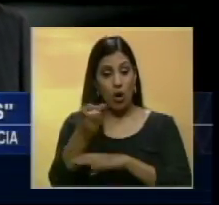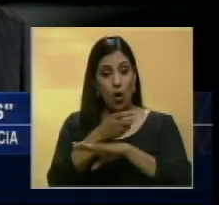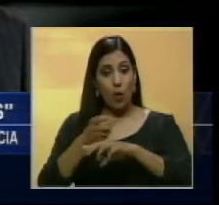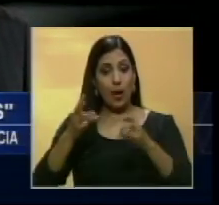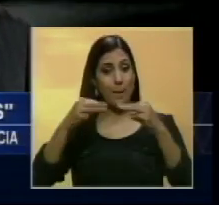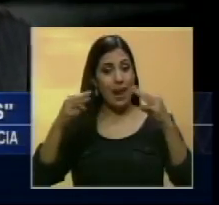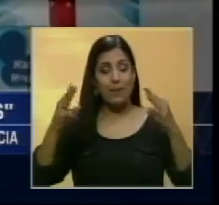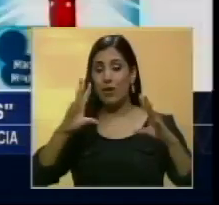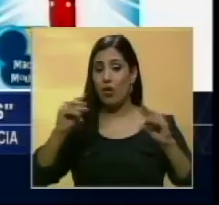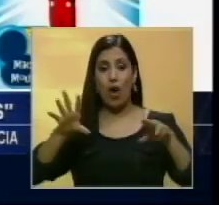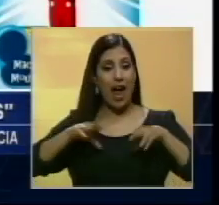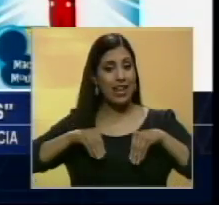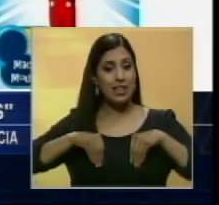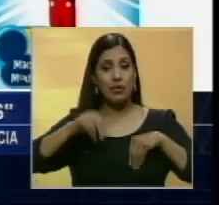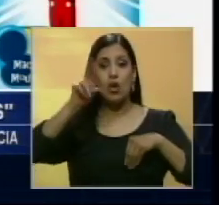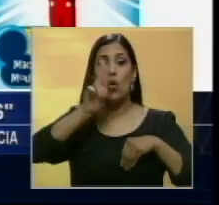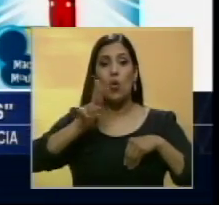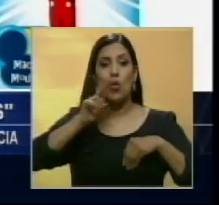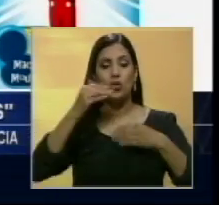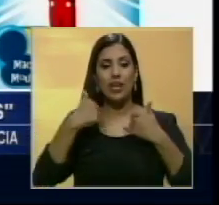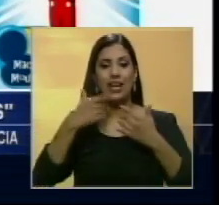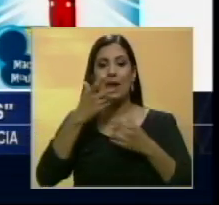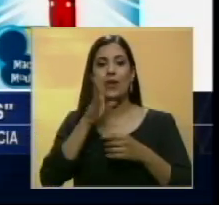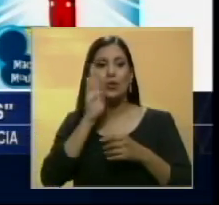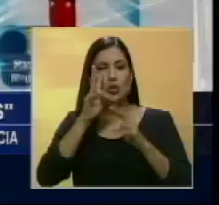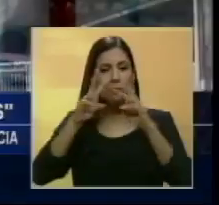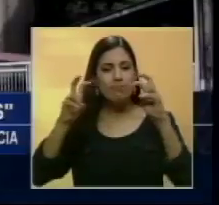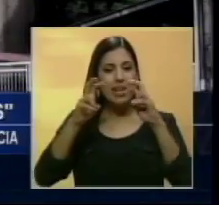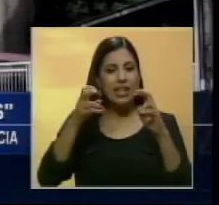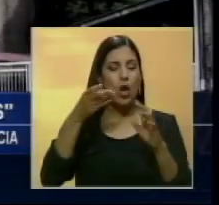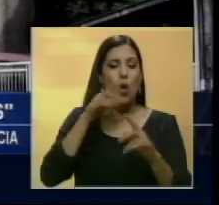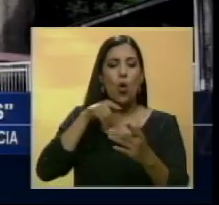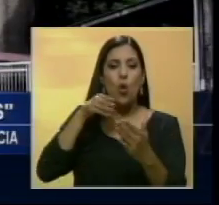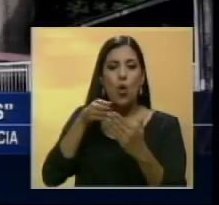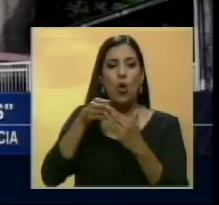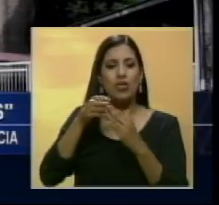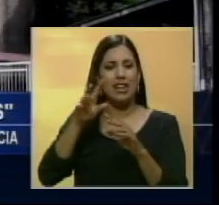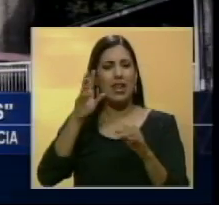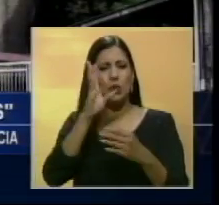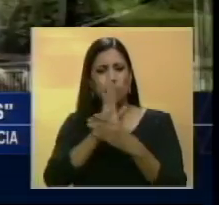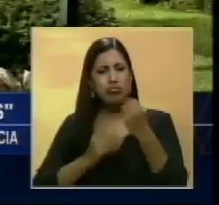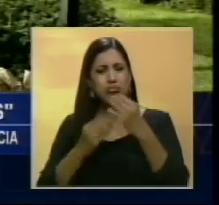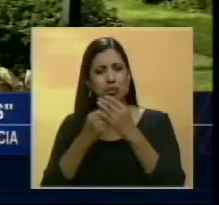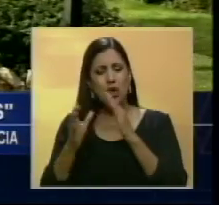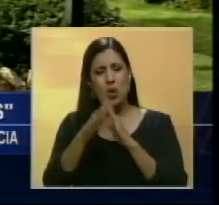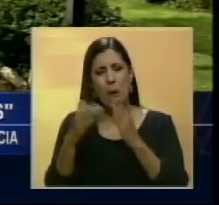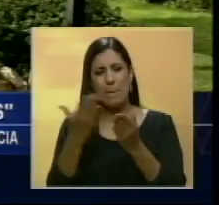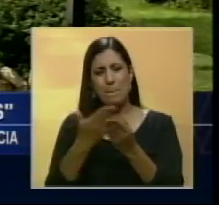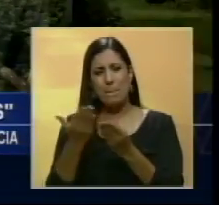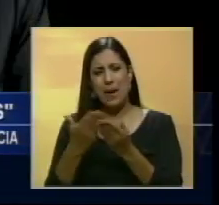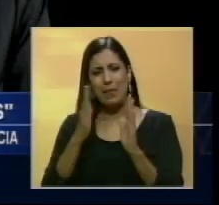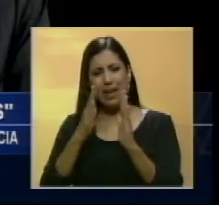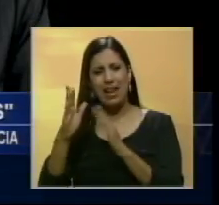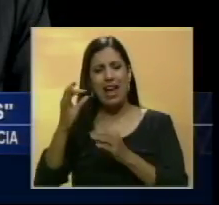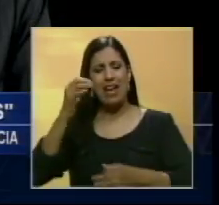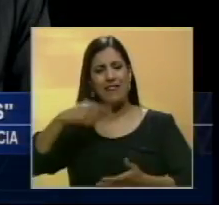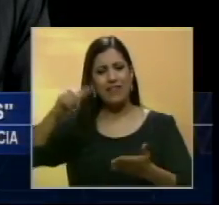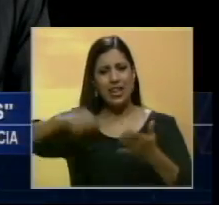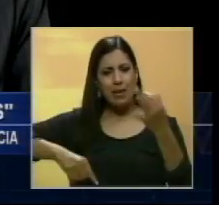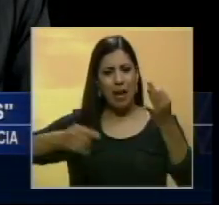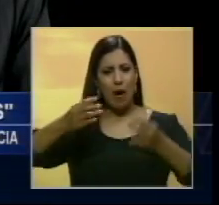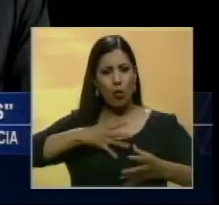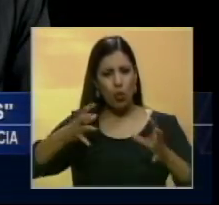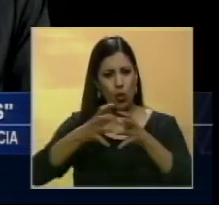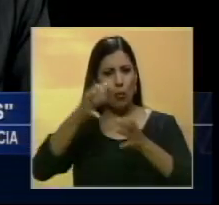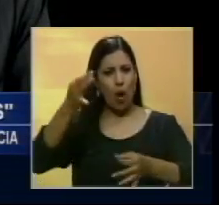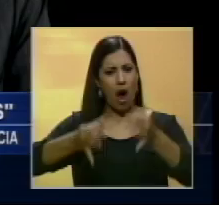va a aceptar que se use a Panamá como un chivo expiatorio tras la masiva filtración de documentos de la firma de abogados Mossack